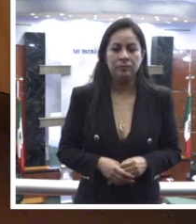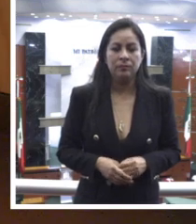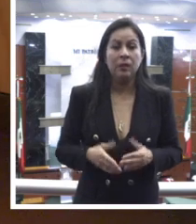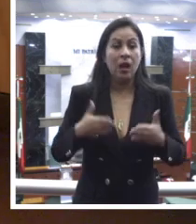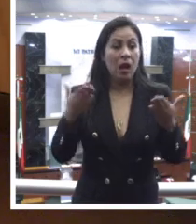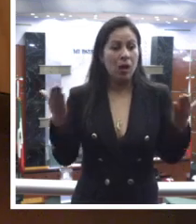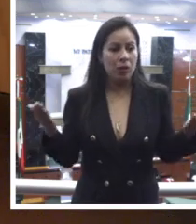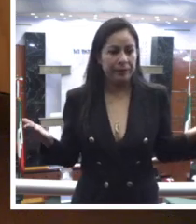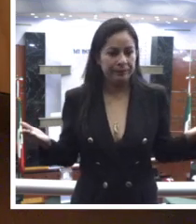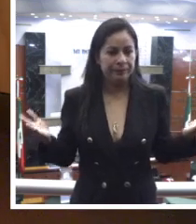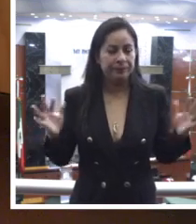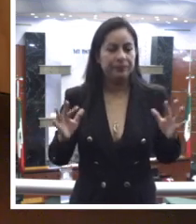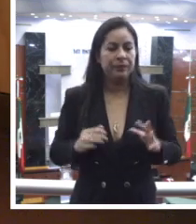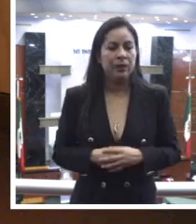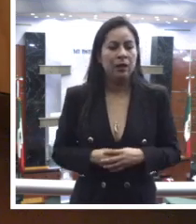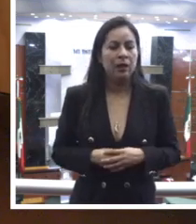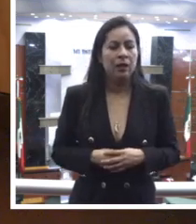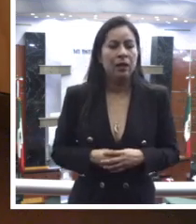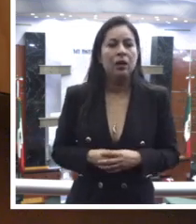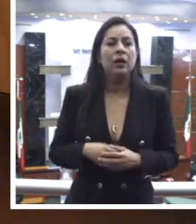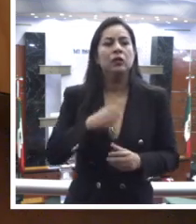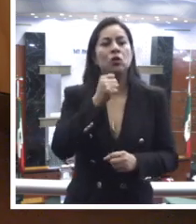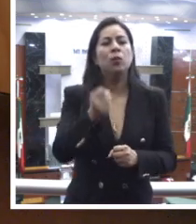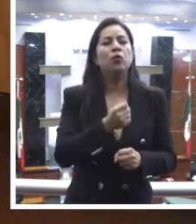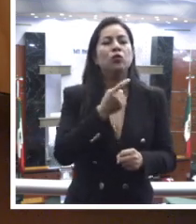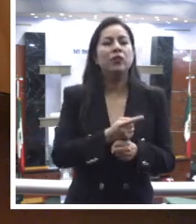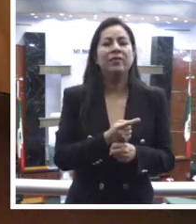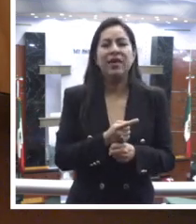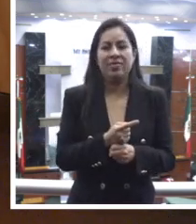Ahora bien, las áreas de oportunidad.